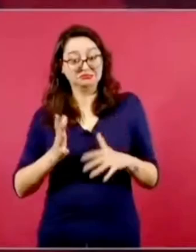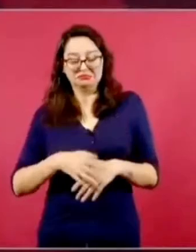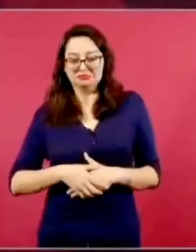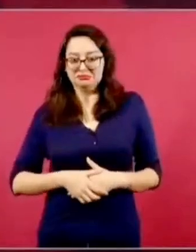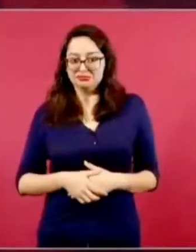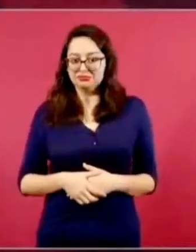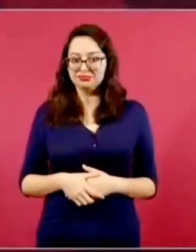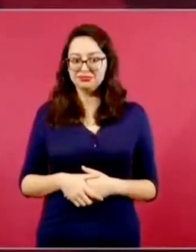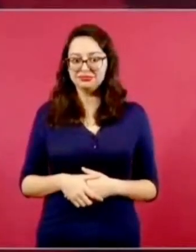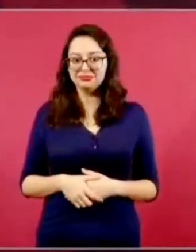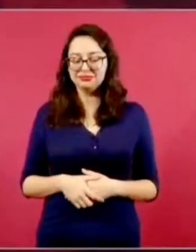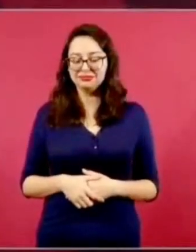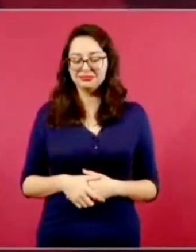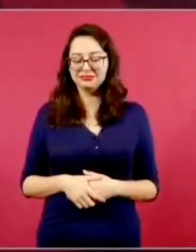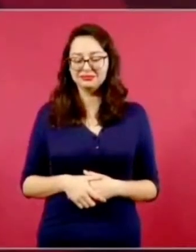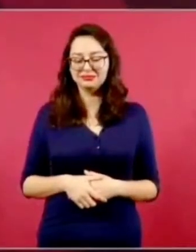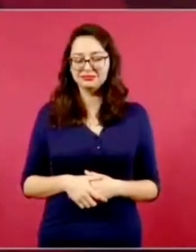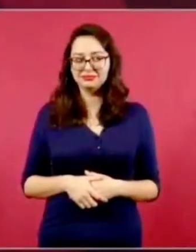es